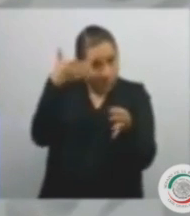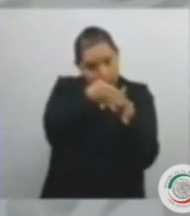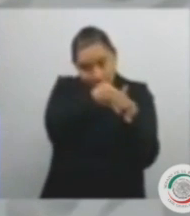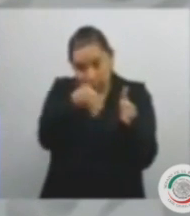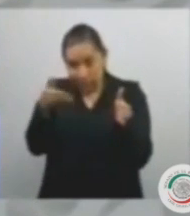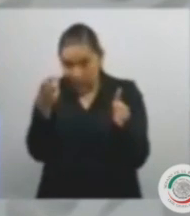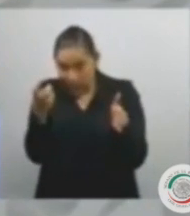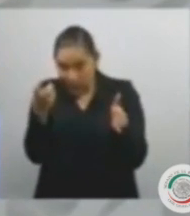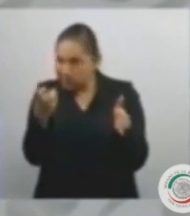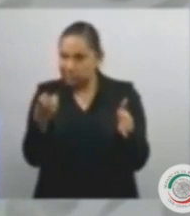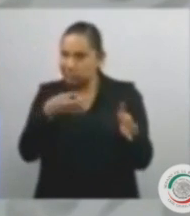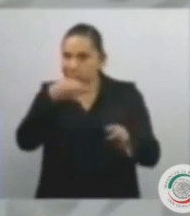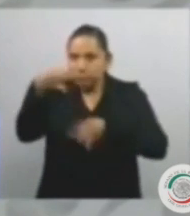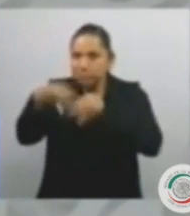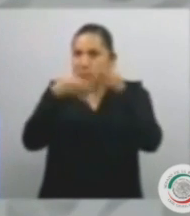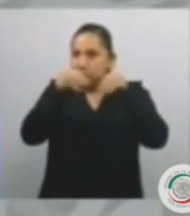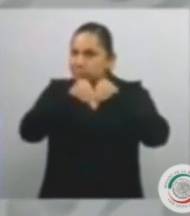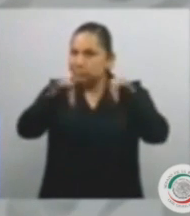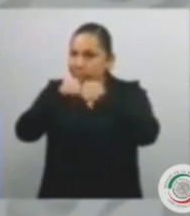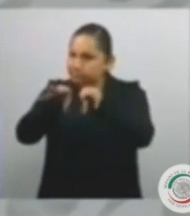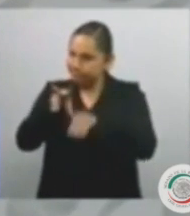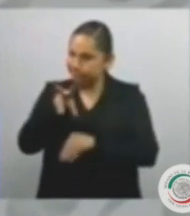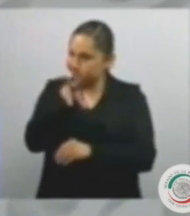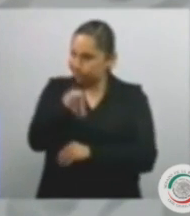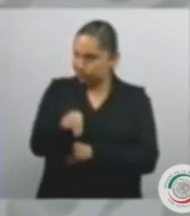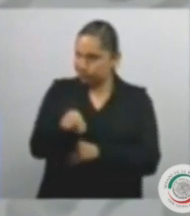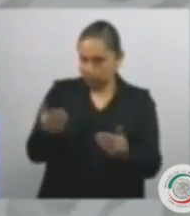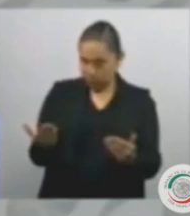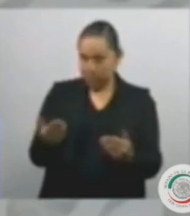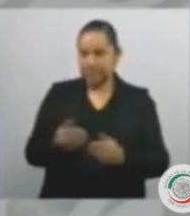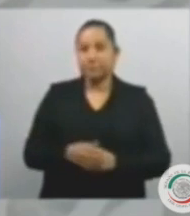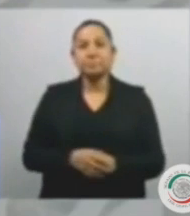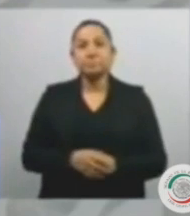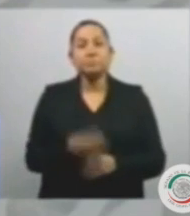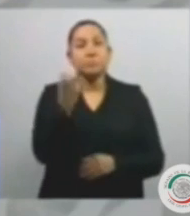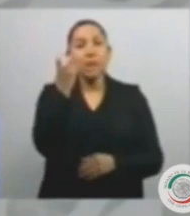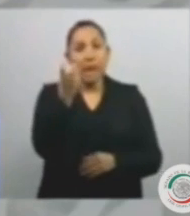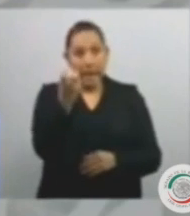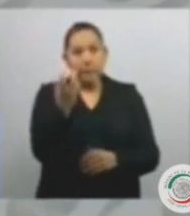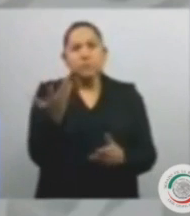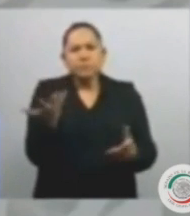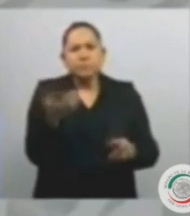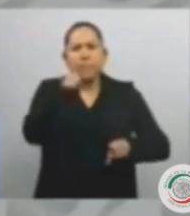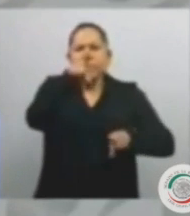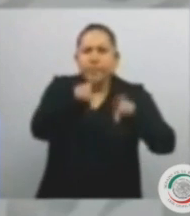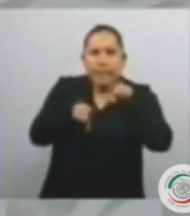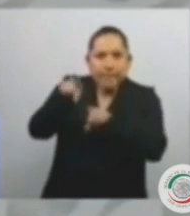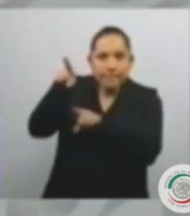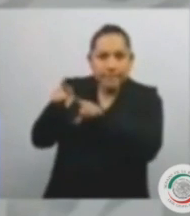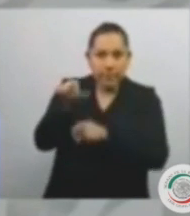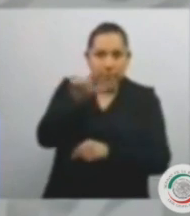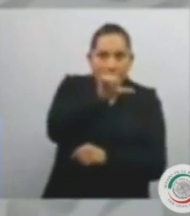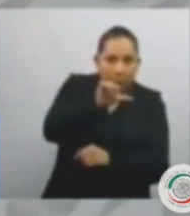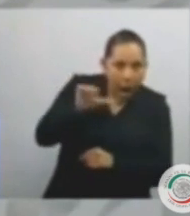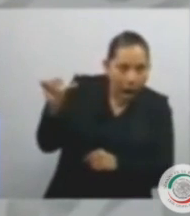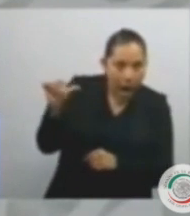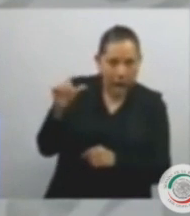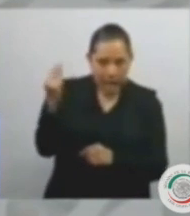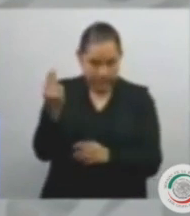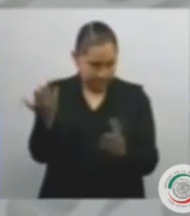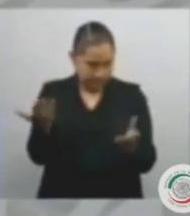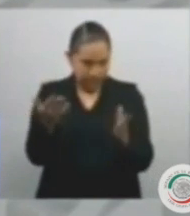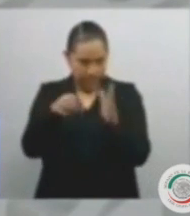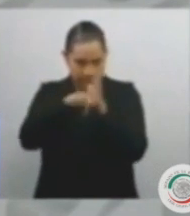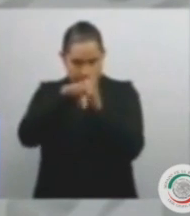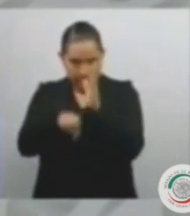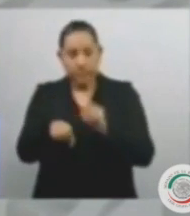constitucional es precisa también en cuanto a sus excepciones, precisando que solo podrán divulgarse las